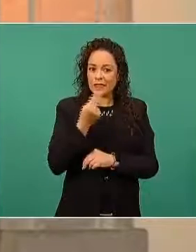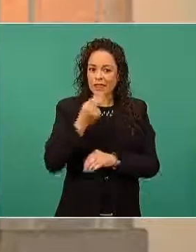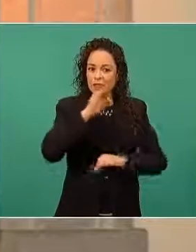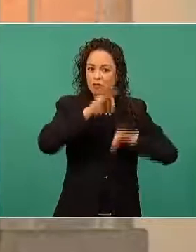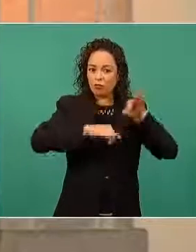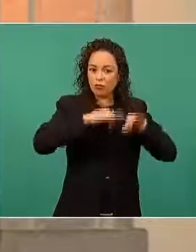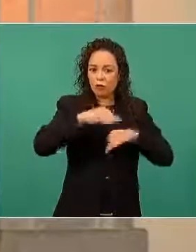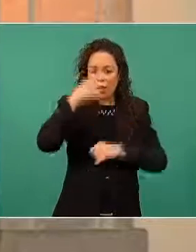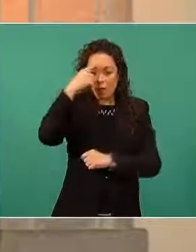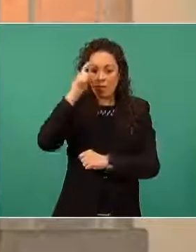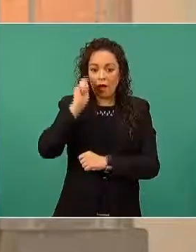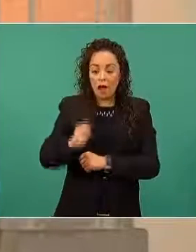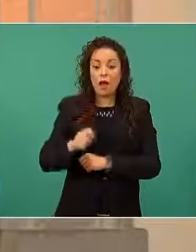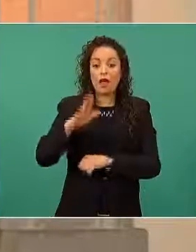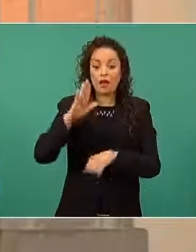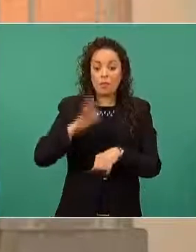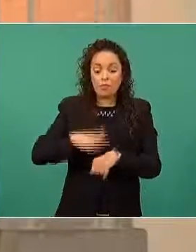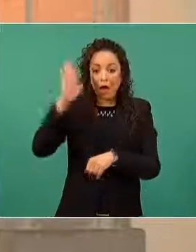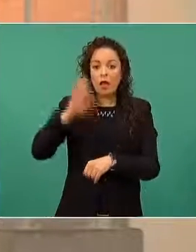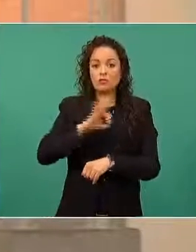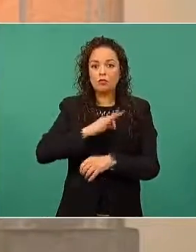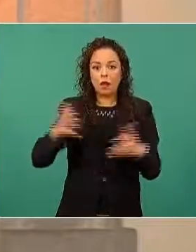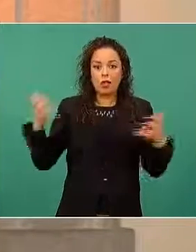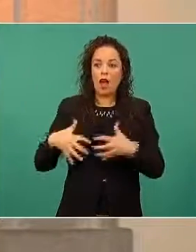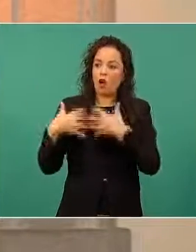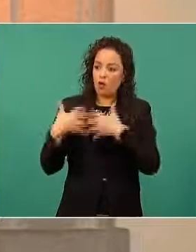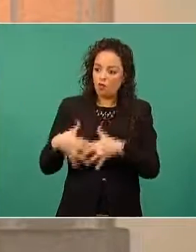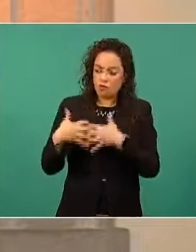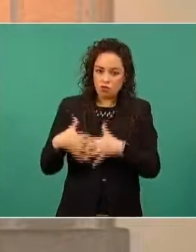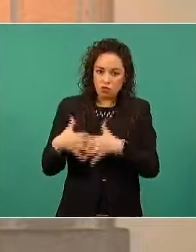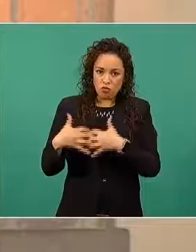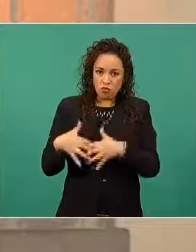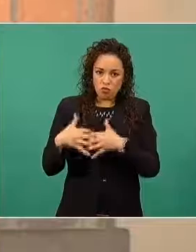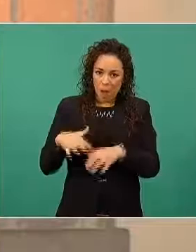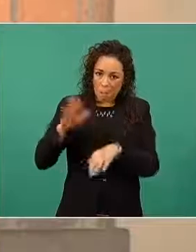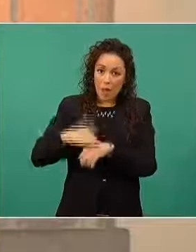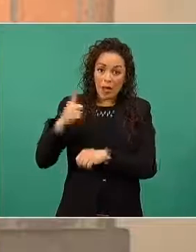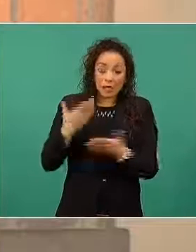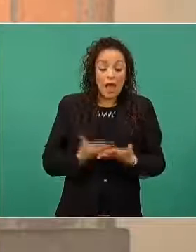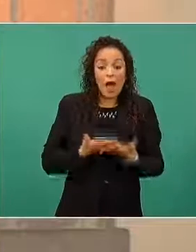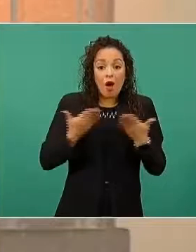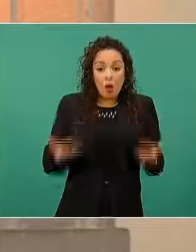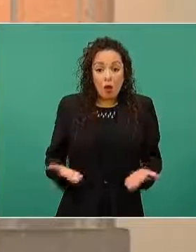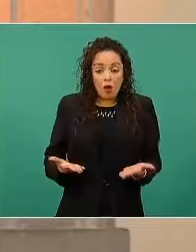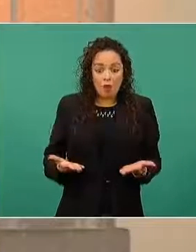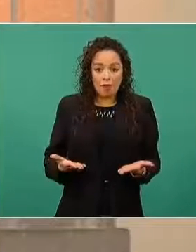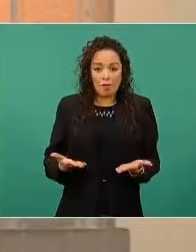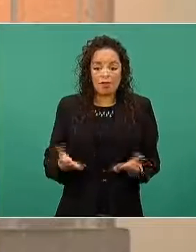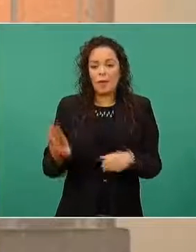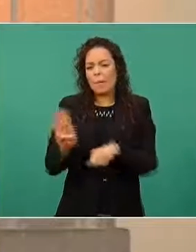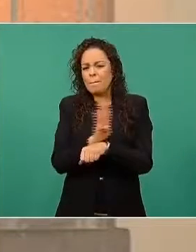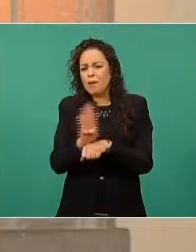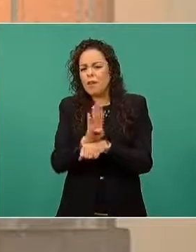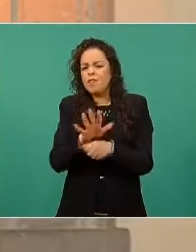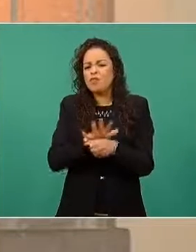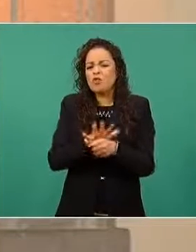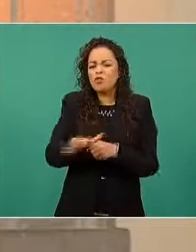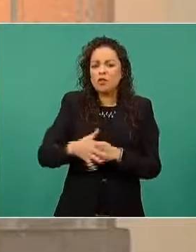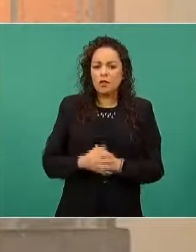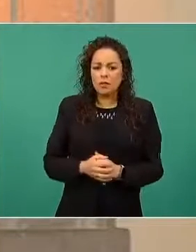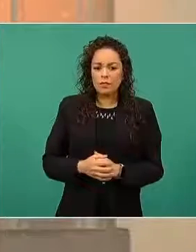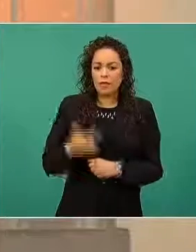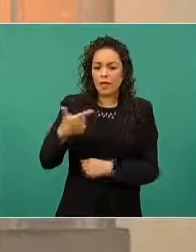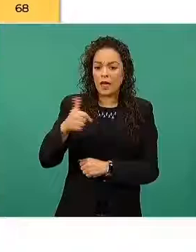aumentar la capacidad de proceso que hoy tienen, y básicamente los beneficios que vamos a obtener son los incrementos de gas